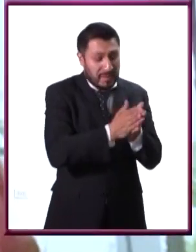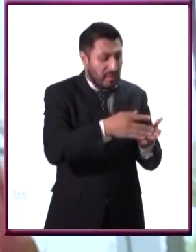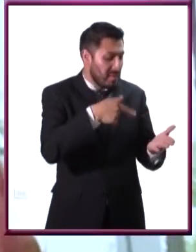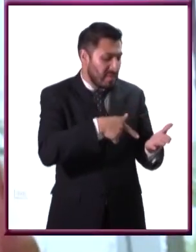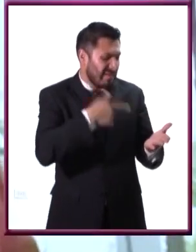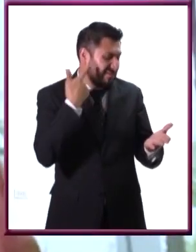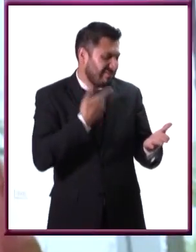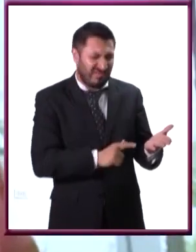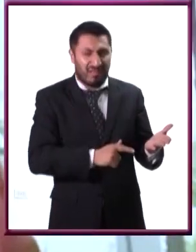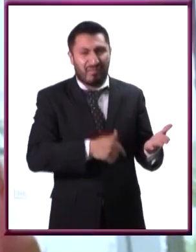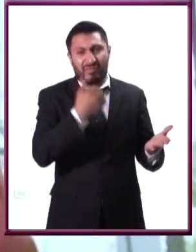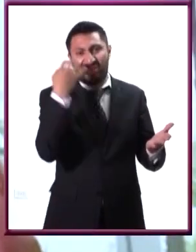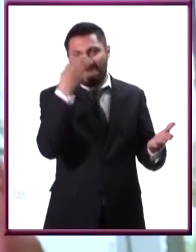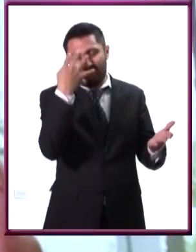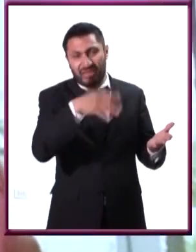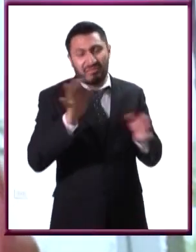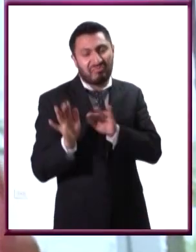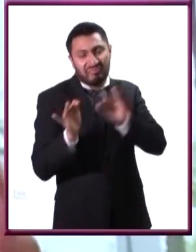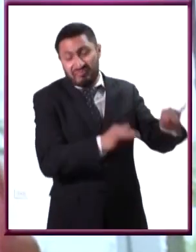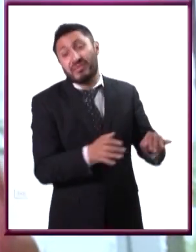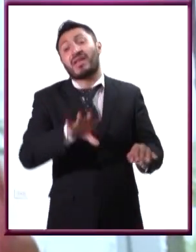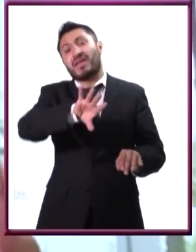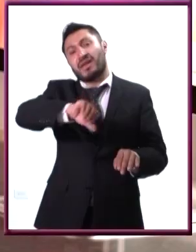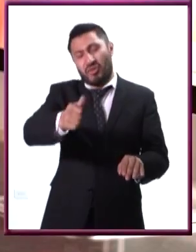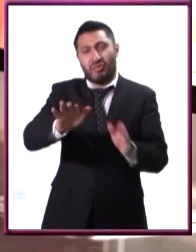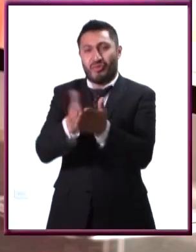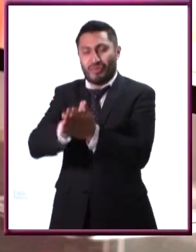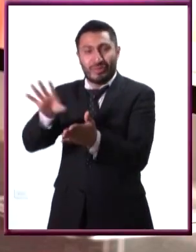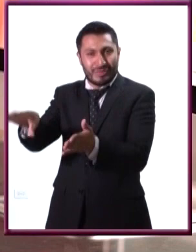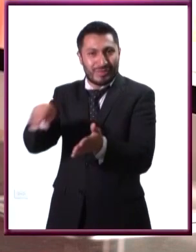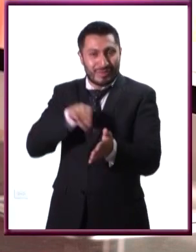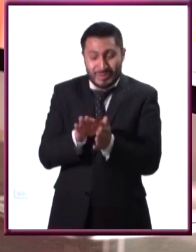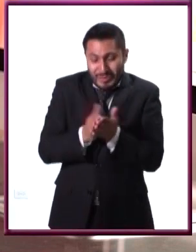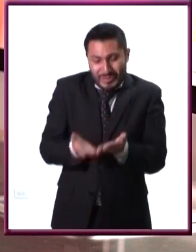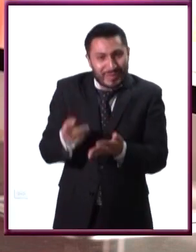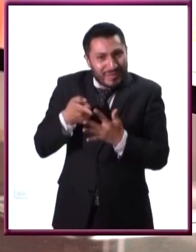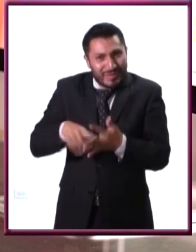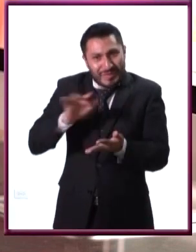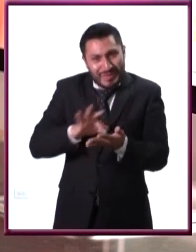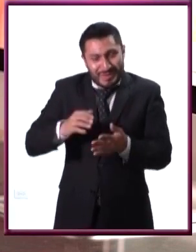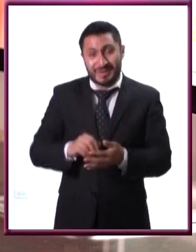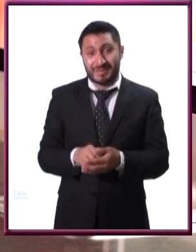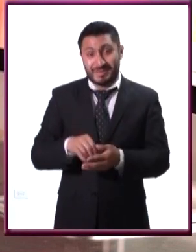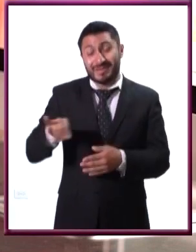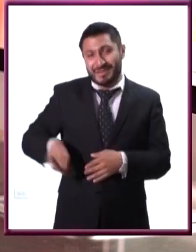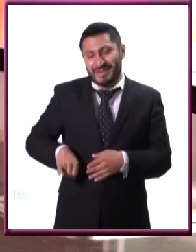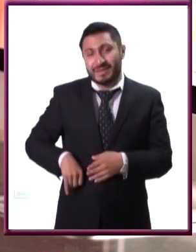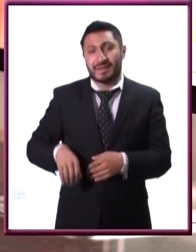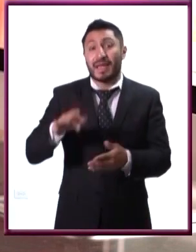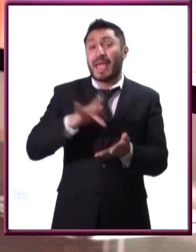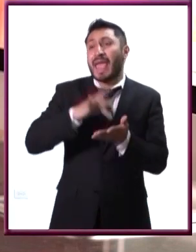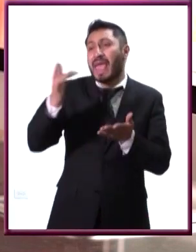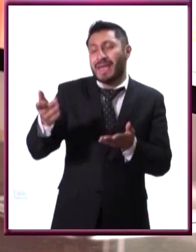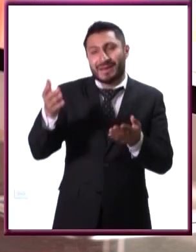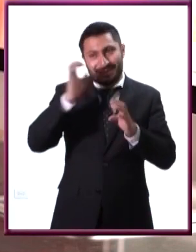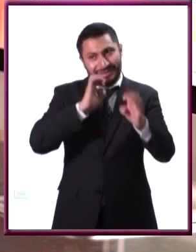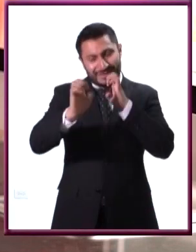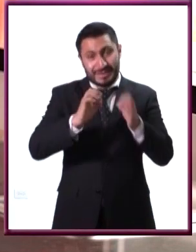un libro no te interesa, abandona y empieza otro que sí te interesa. Buenísimo consejo. Isaí, te agradezco mucho esta